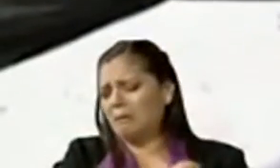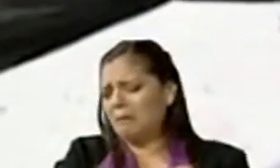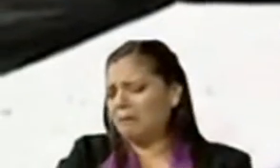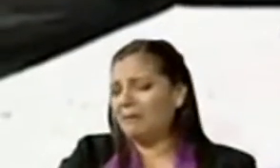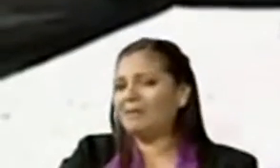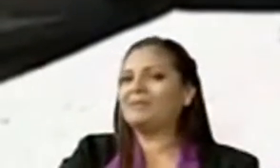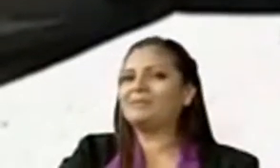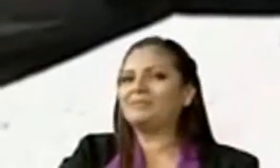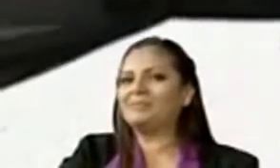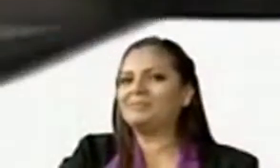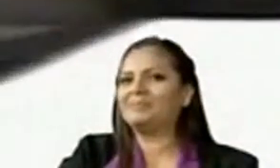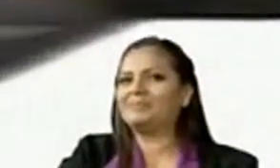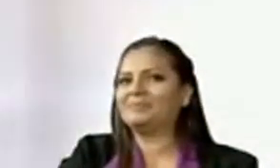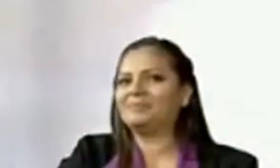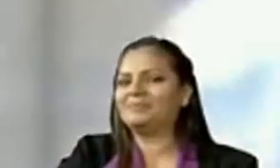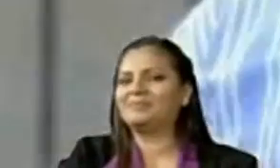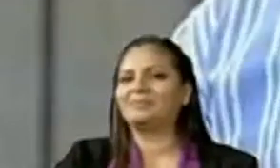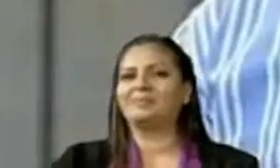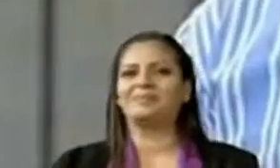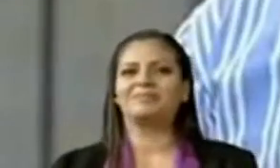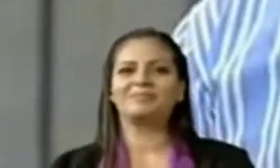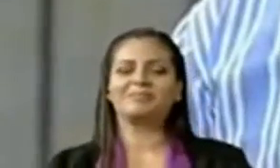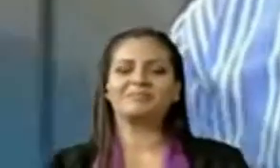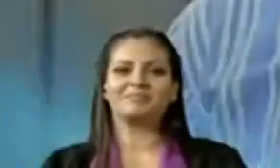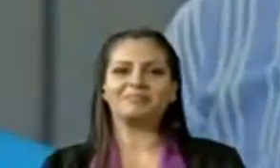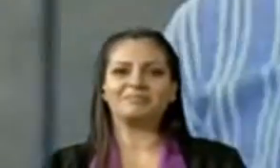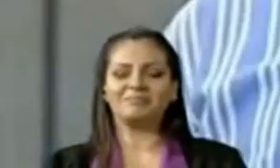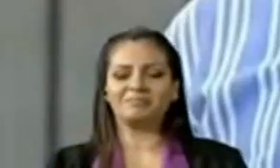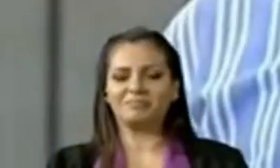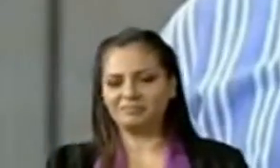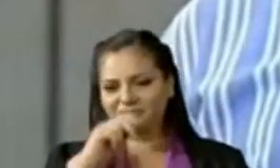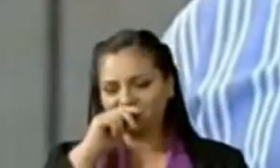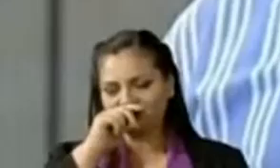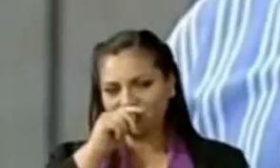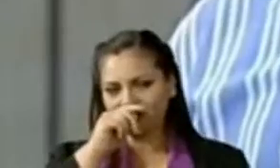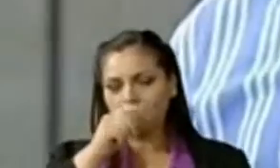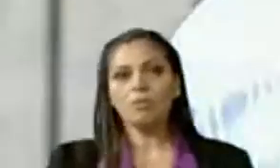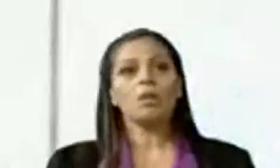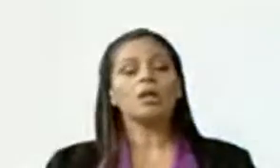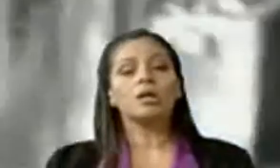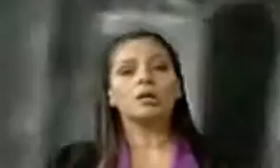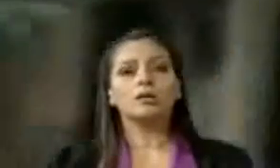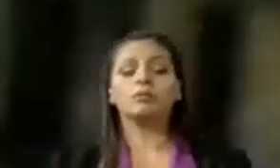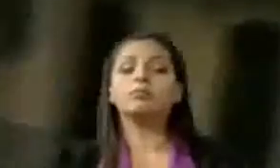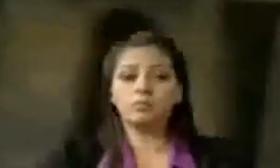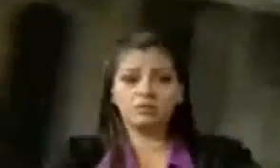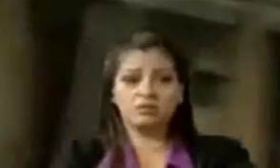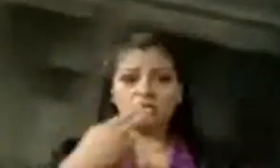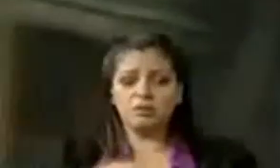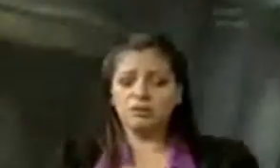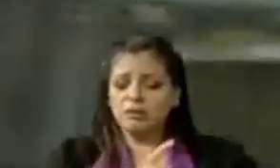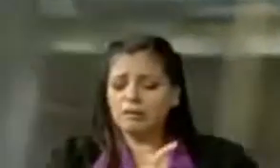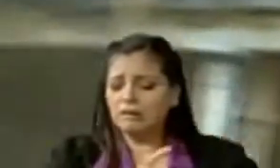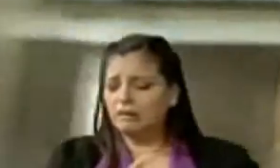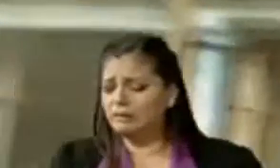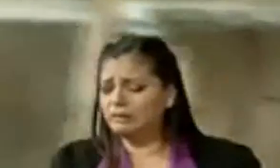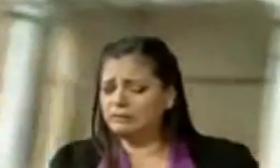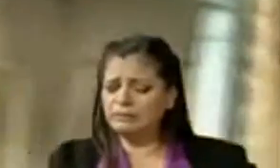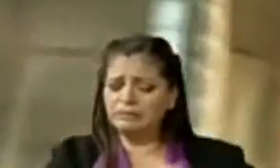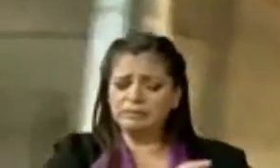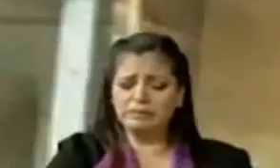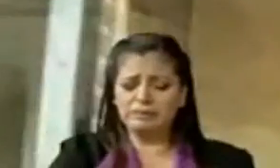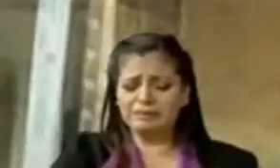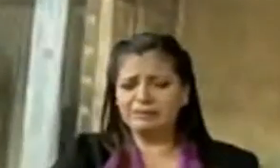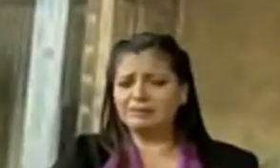miles de cuerpos. Realmente esta fue la última fase de la calle del dolor. Sitios característicos de